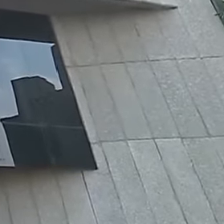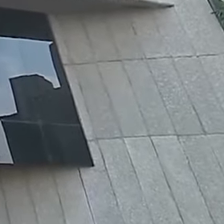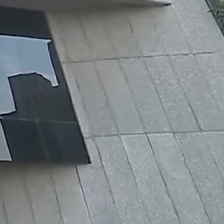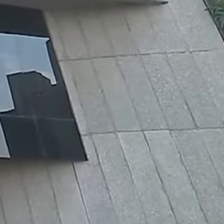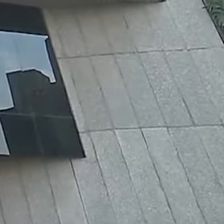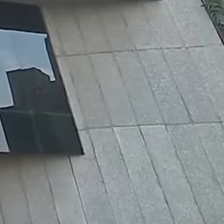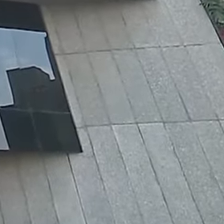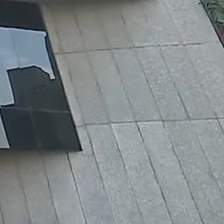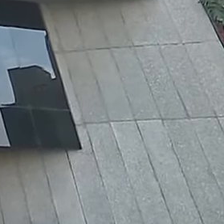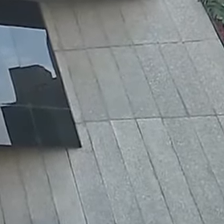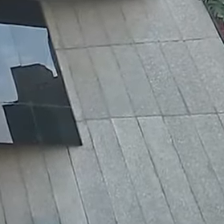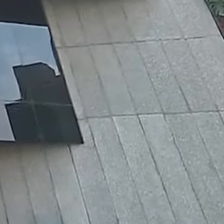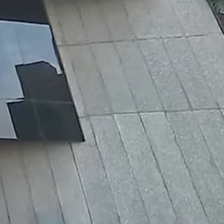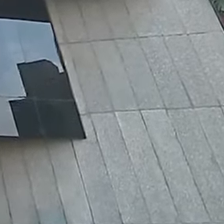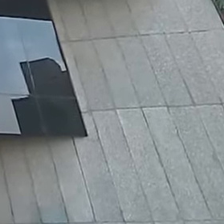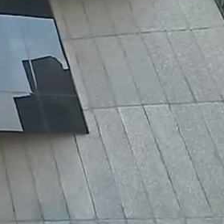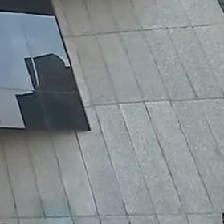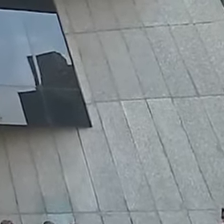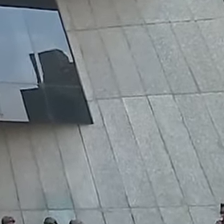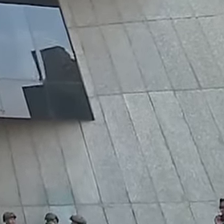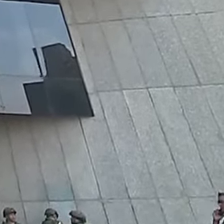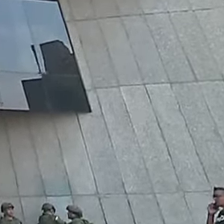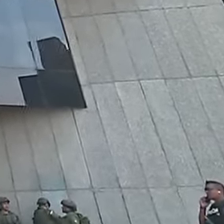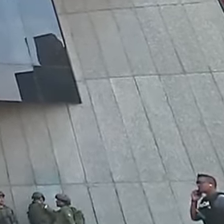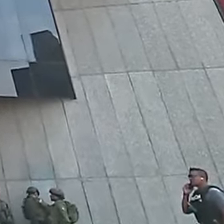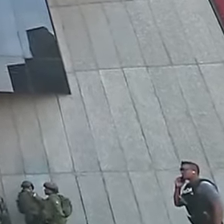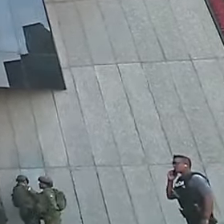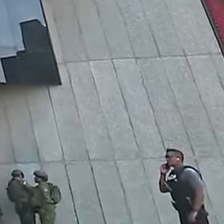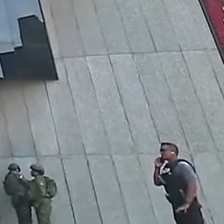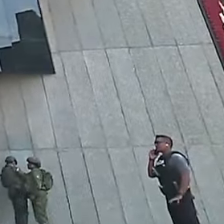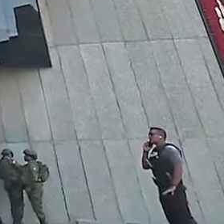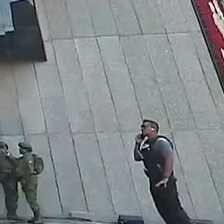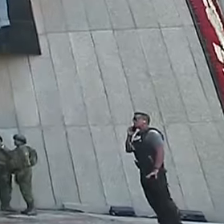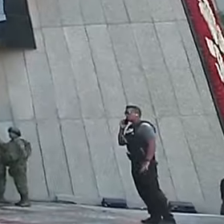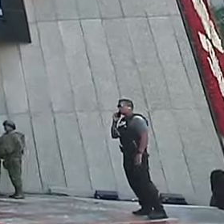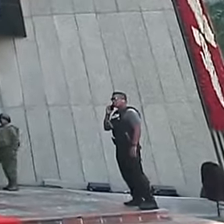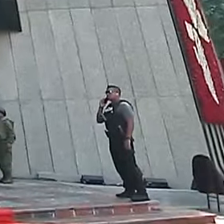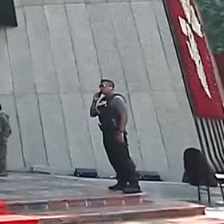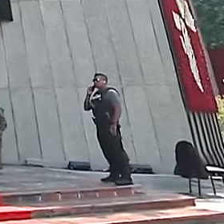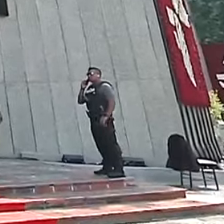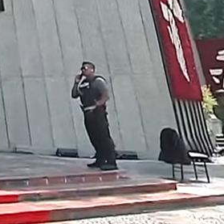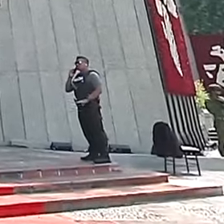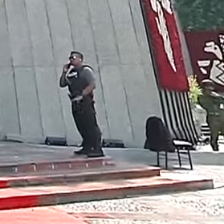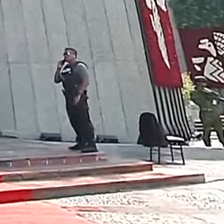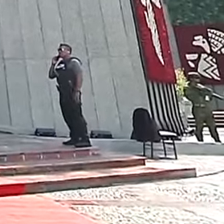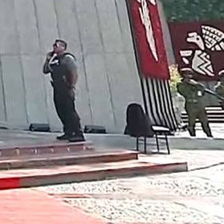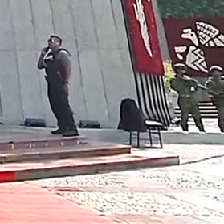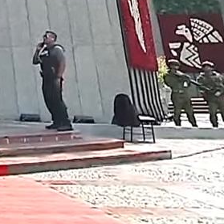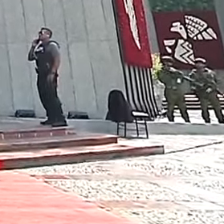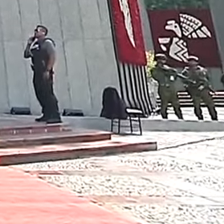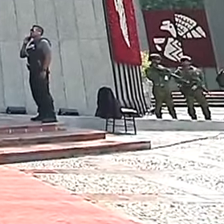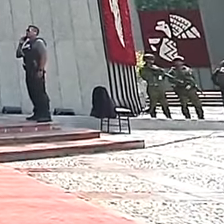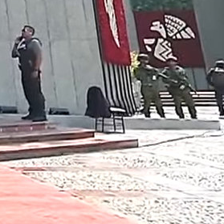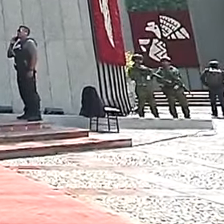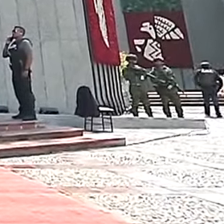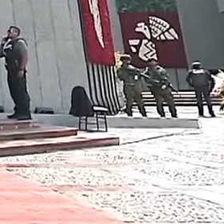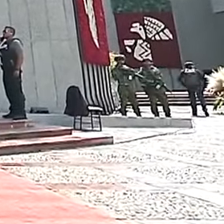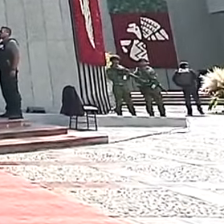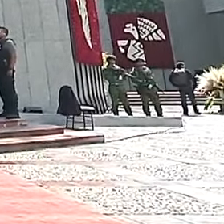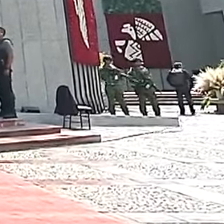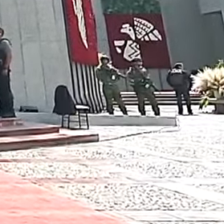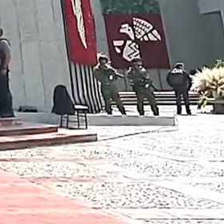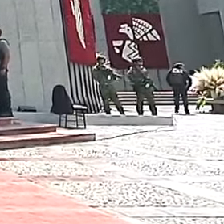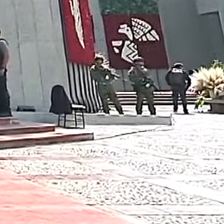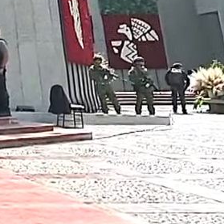e inclusión, empleo juvenil, innovación, sostenibilidad, entre otros. Estos temas fueron debatidos por los representantes de los 22